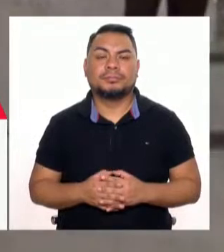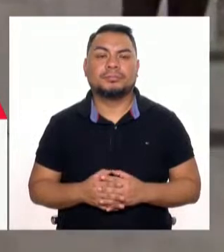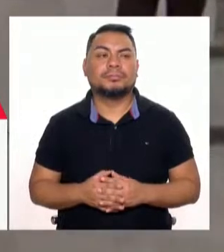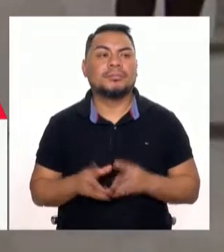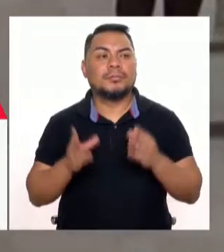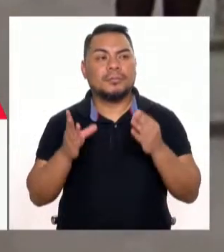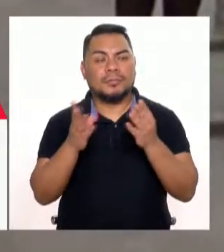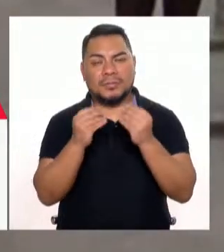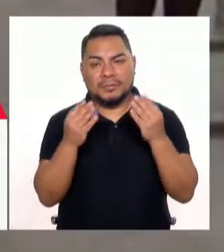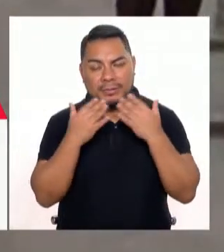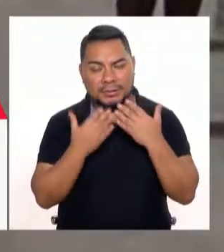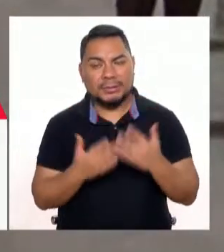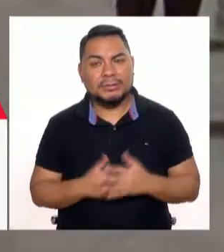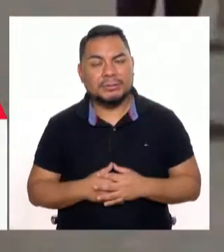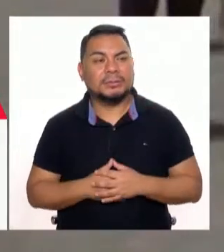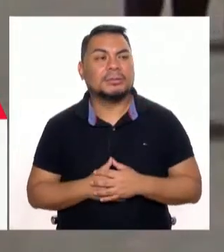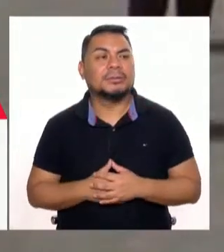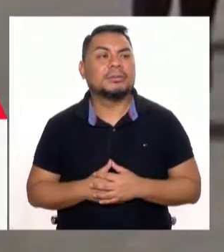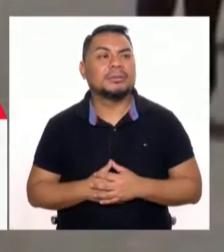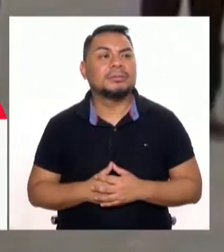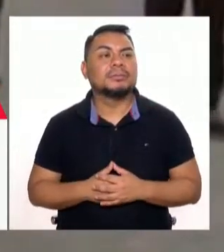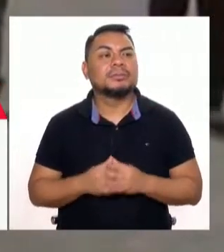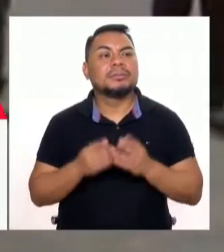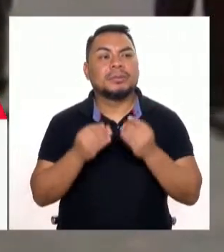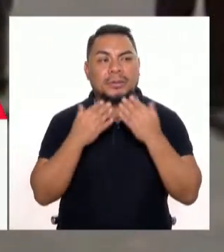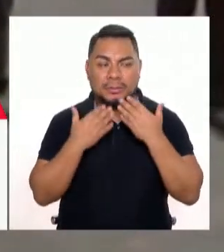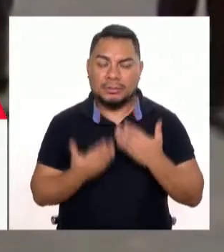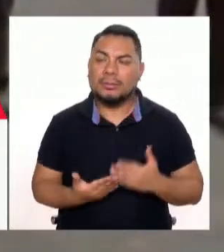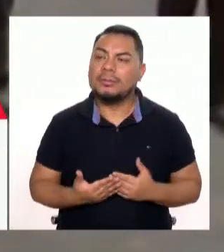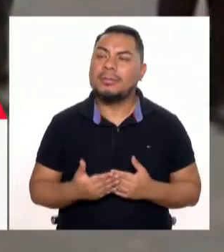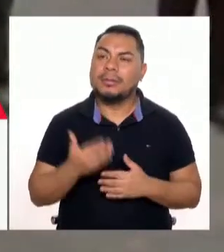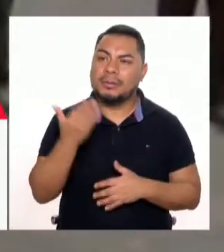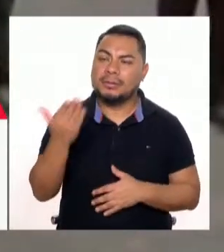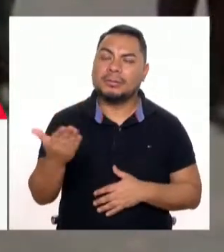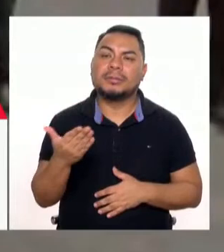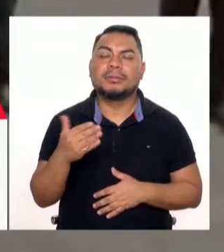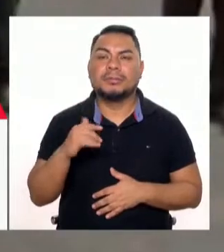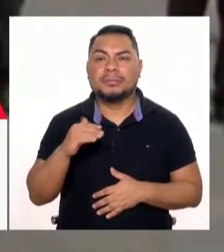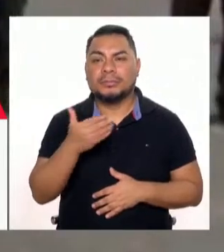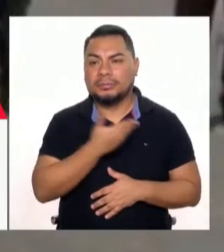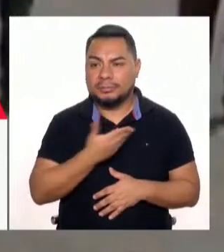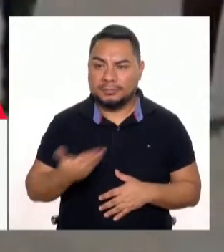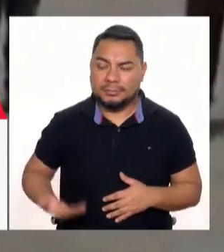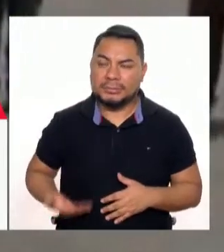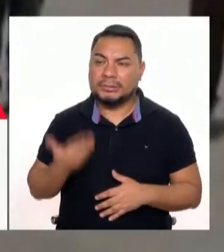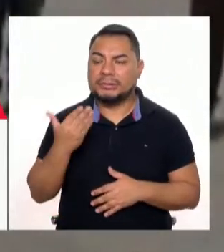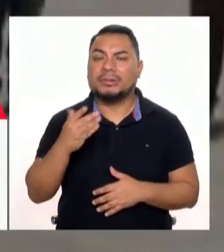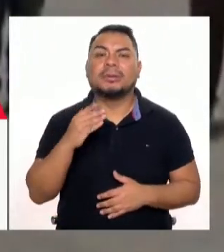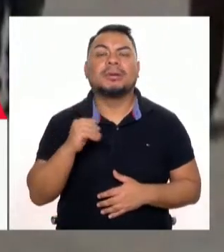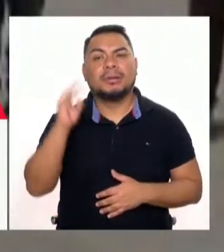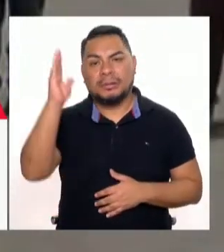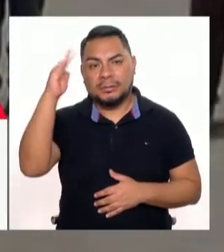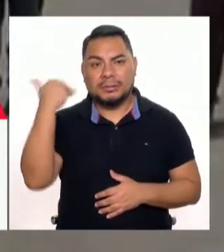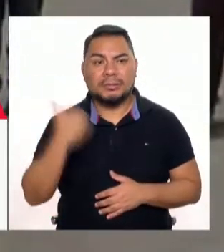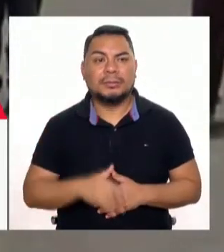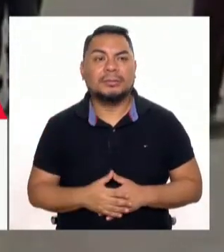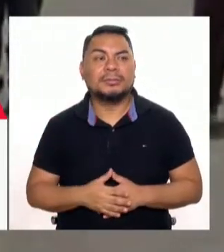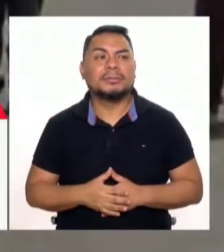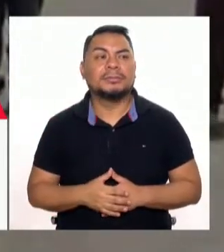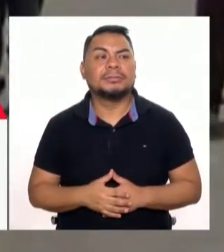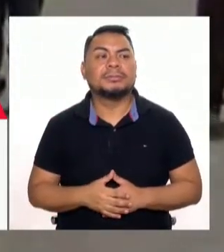Muchísimas gracias Muchísimas gracias señora presidenta Dina boluarte